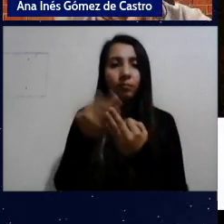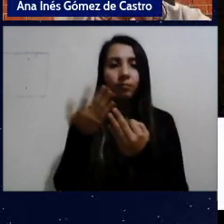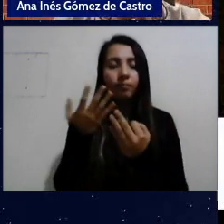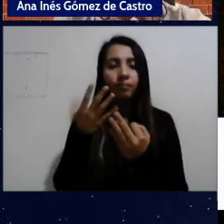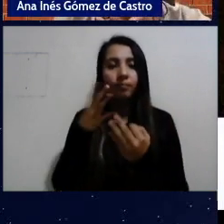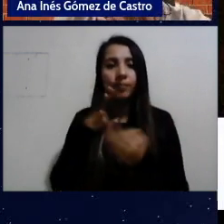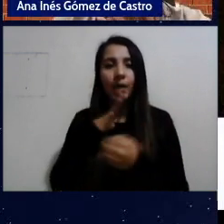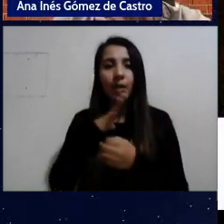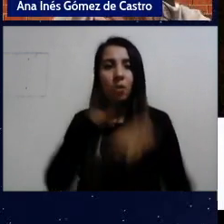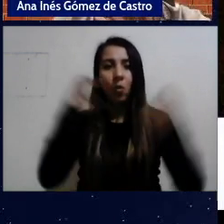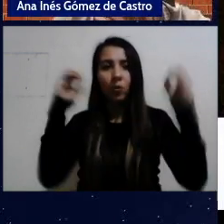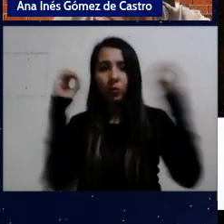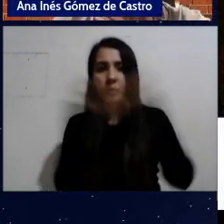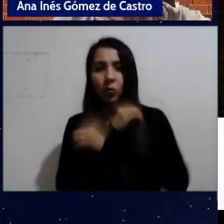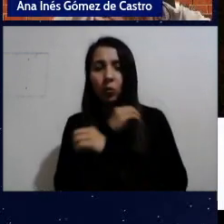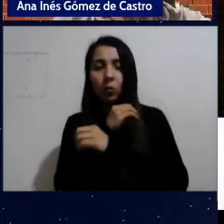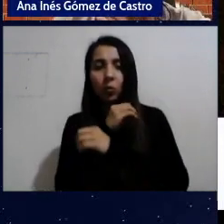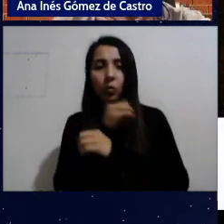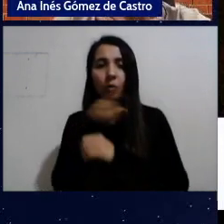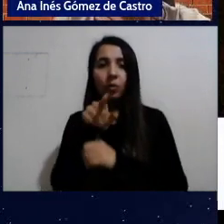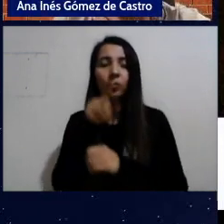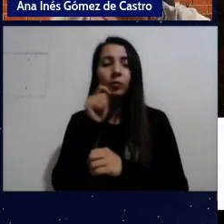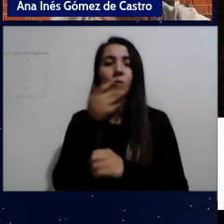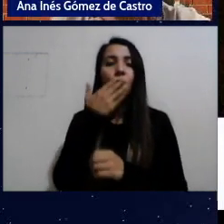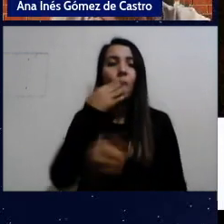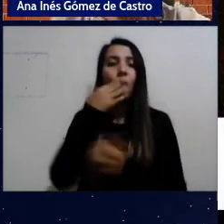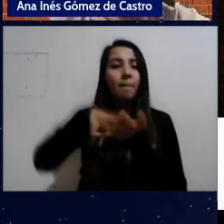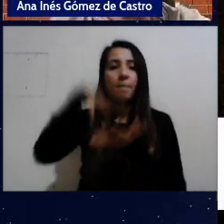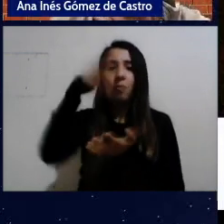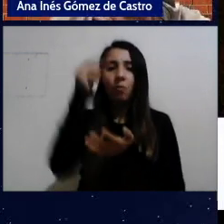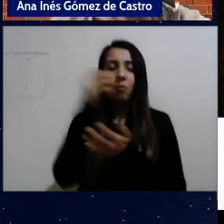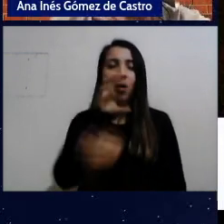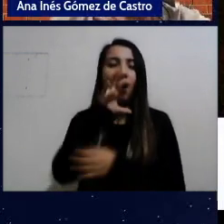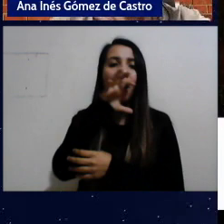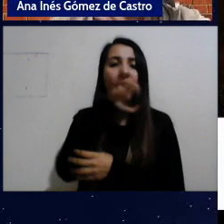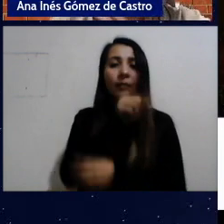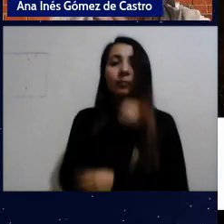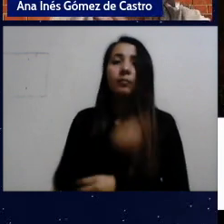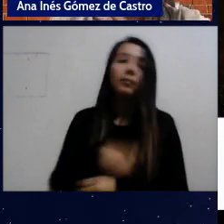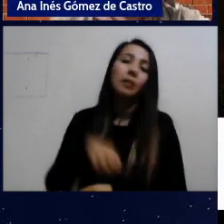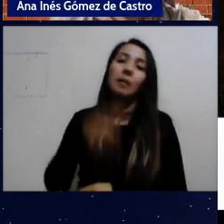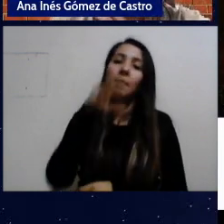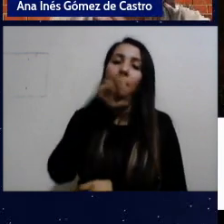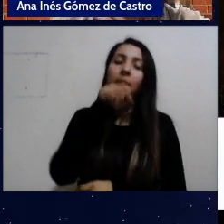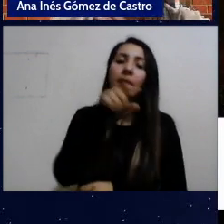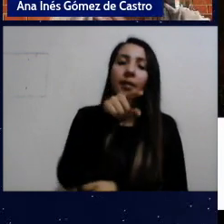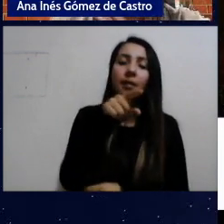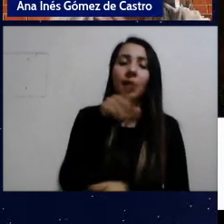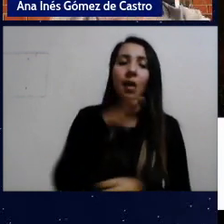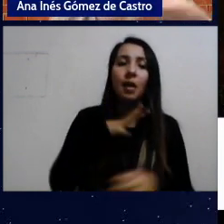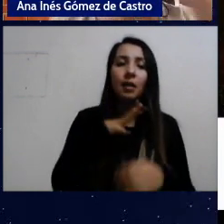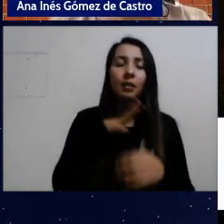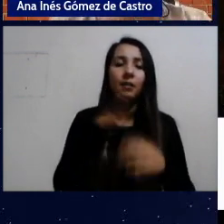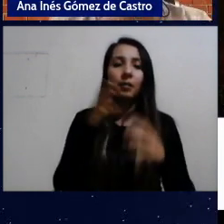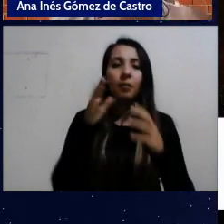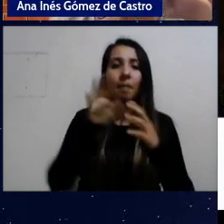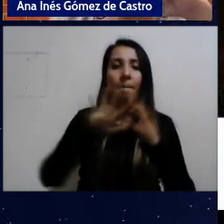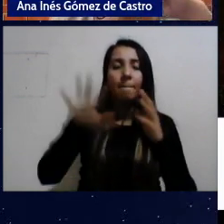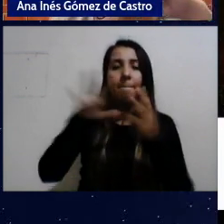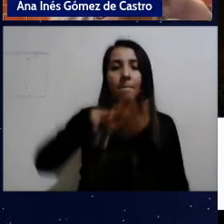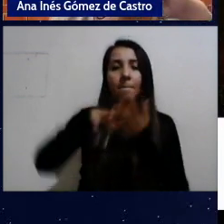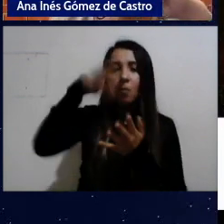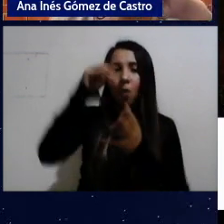las cuales no hay polvo caliente, porque esta es una imagen de la distribución del polvo alrededor de esta estrella.